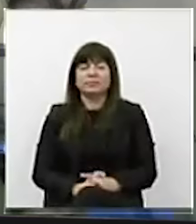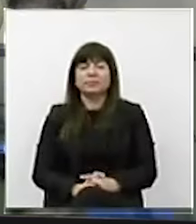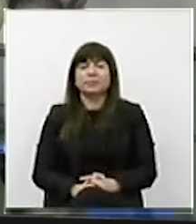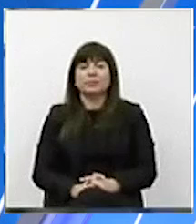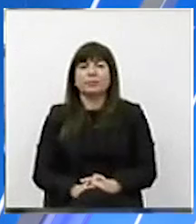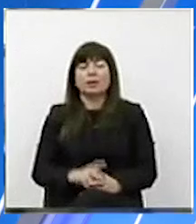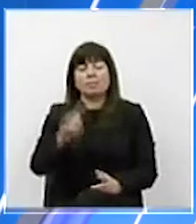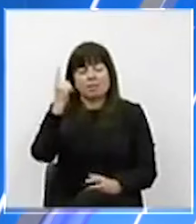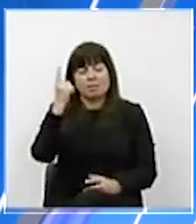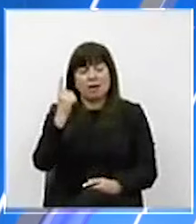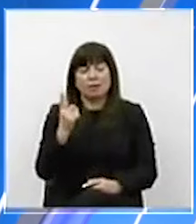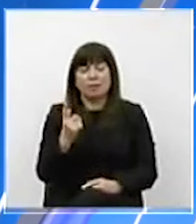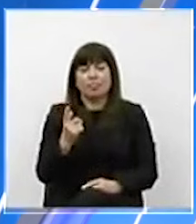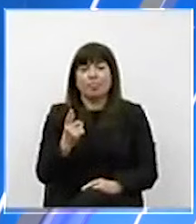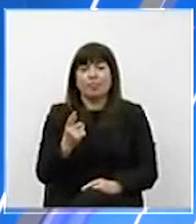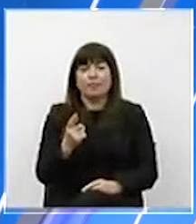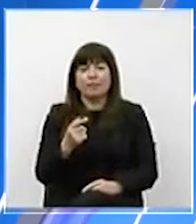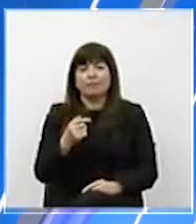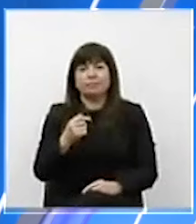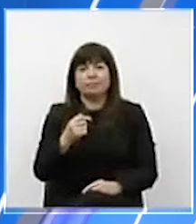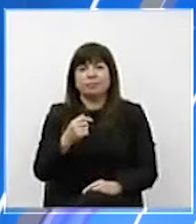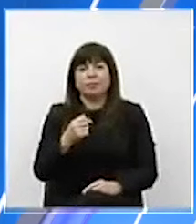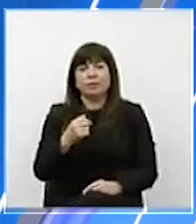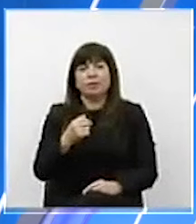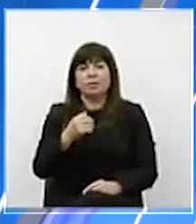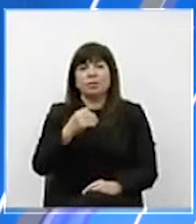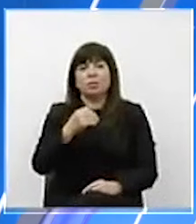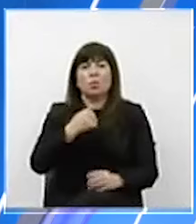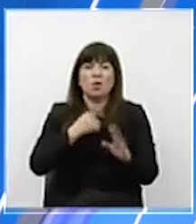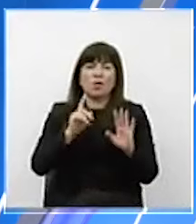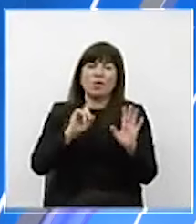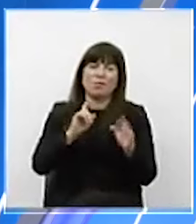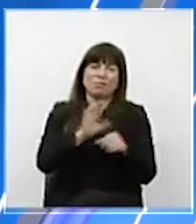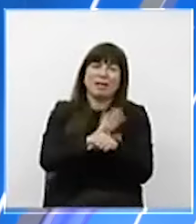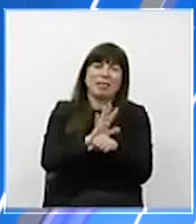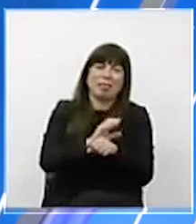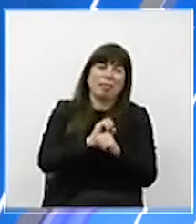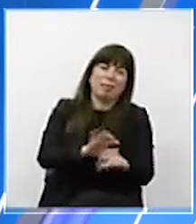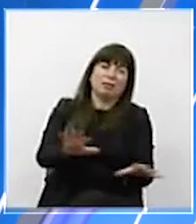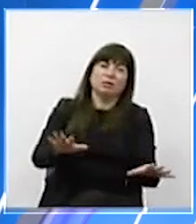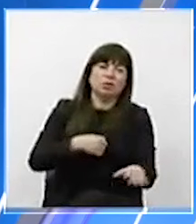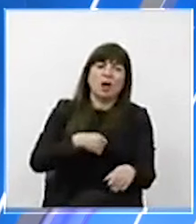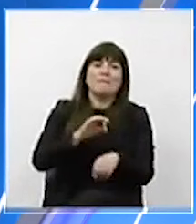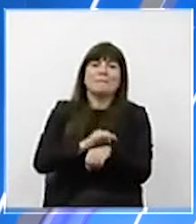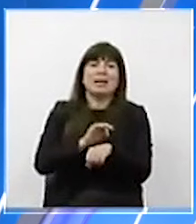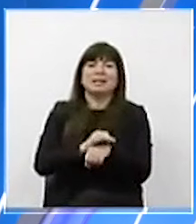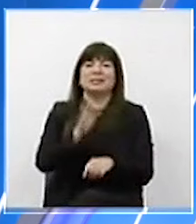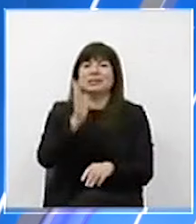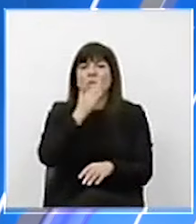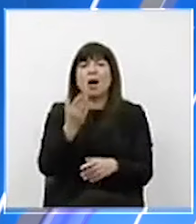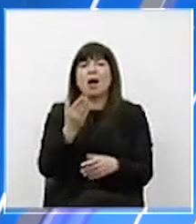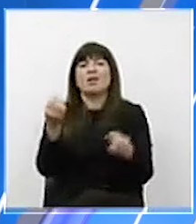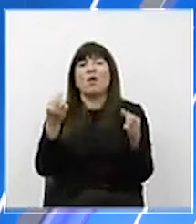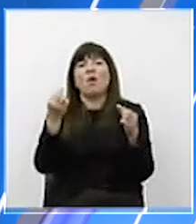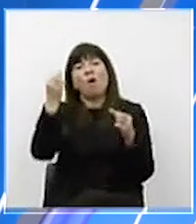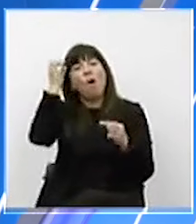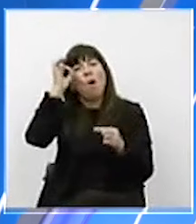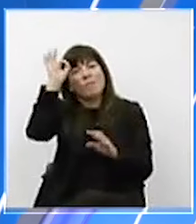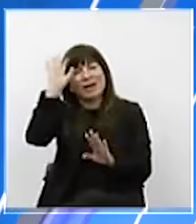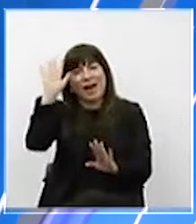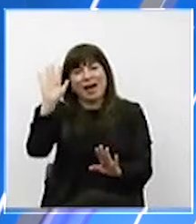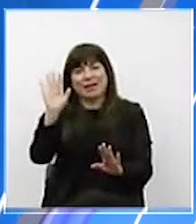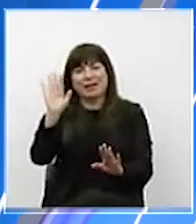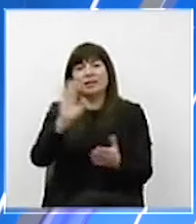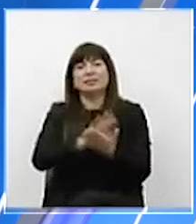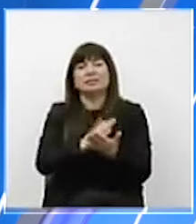intervención. Bueno, lo primero es que, bueno, uno no es epidemiólogo y no tenemos la experiencia, por lo menos de mi lado, para poder opinar en el lado